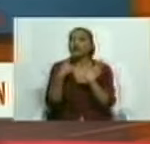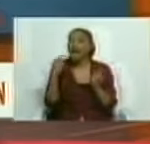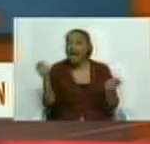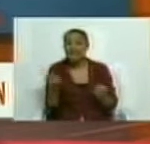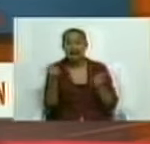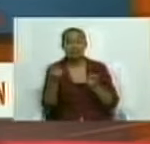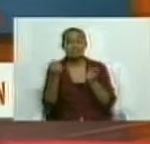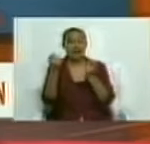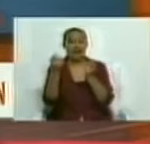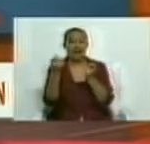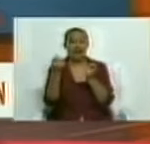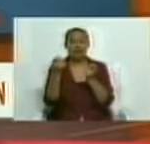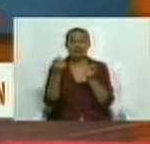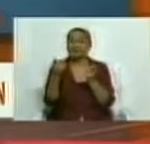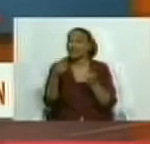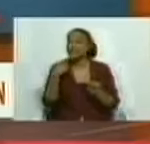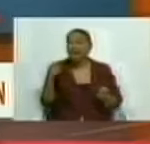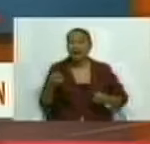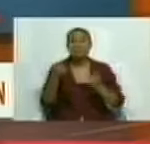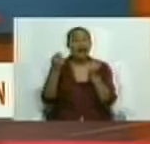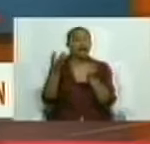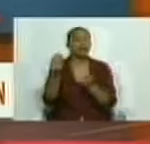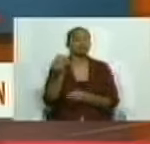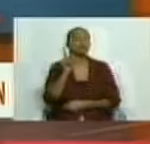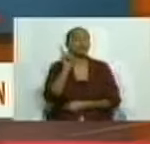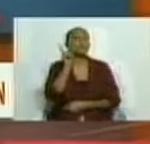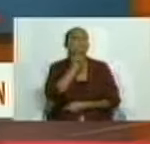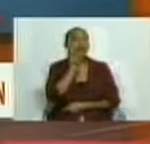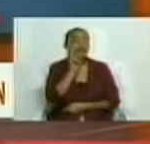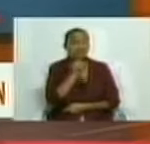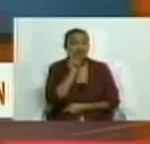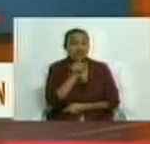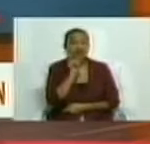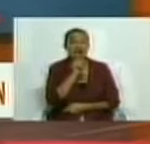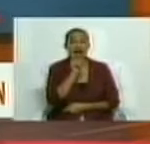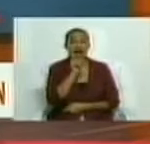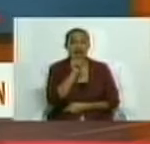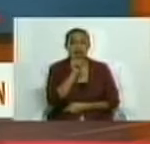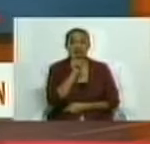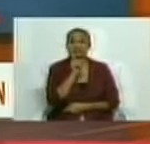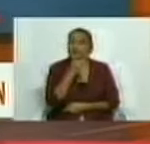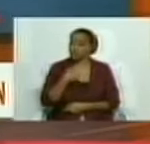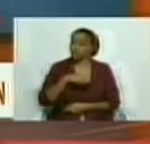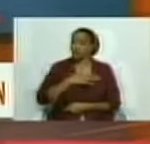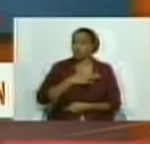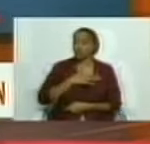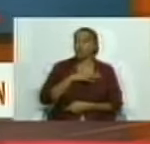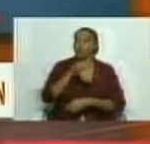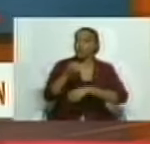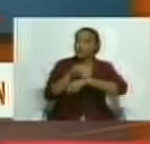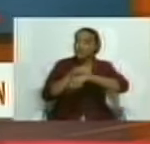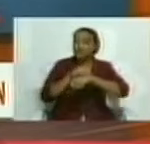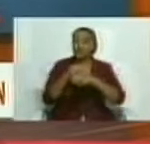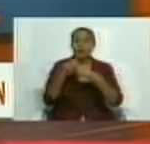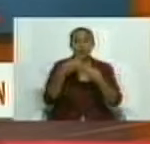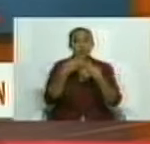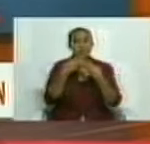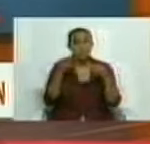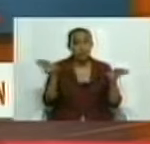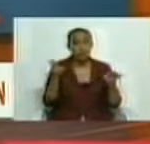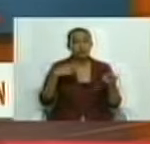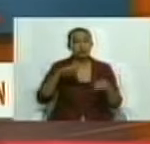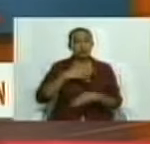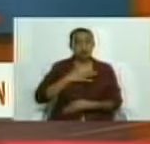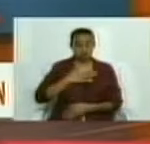orquestada de forma infame y nosotros como ministerio público en este caso nosotros como